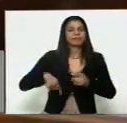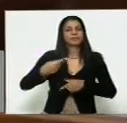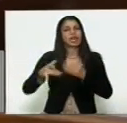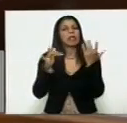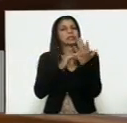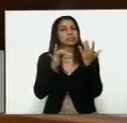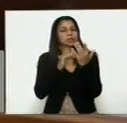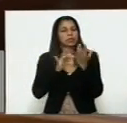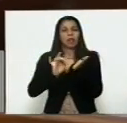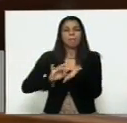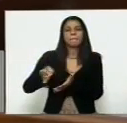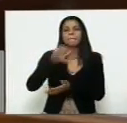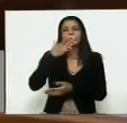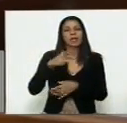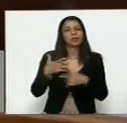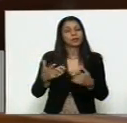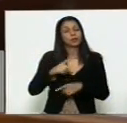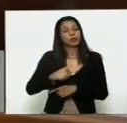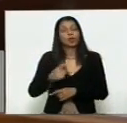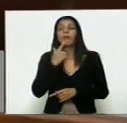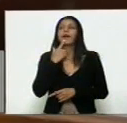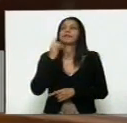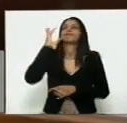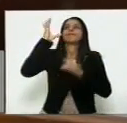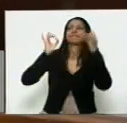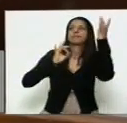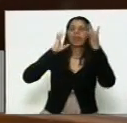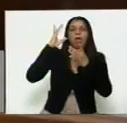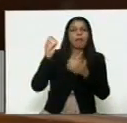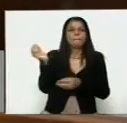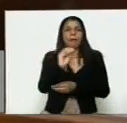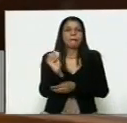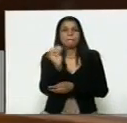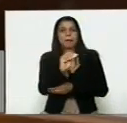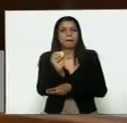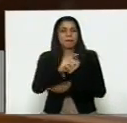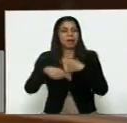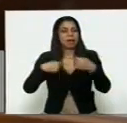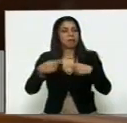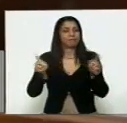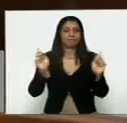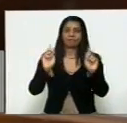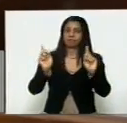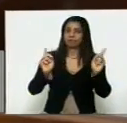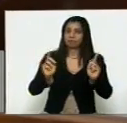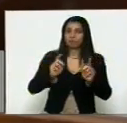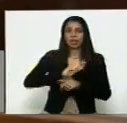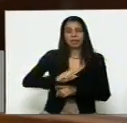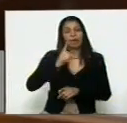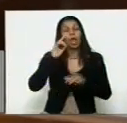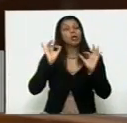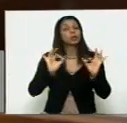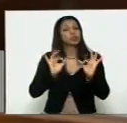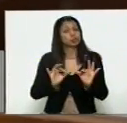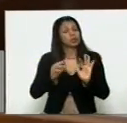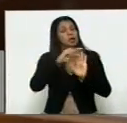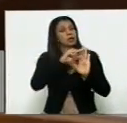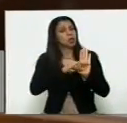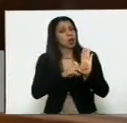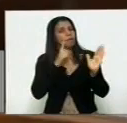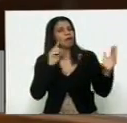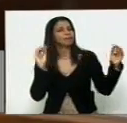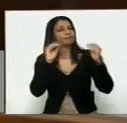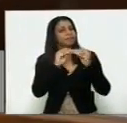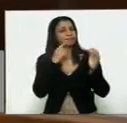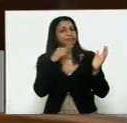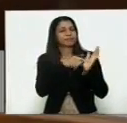y medicalización no deben usarse de forma excesiva, rutinaria, innecesaria e indiscriminada. Las normas y protocolos de